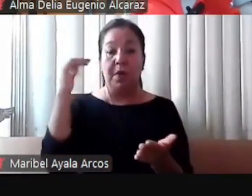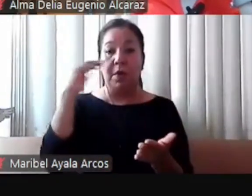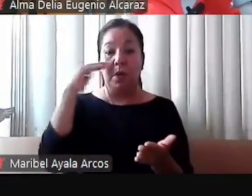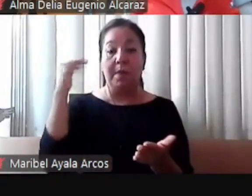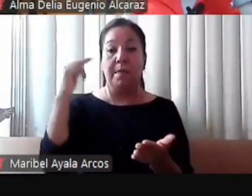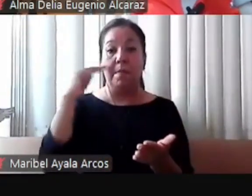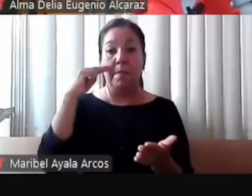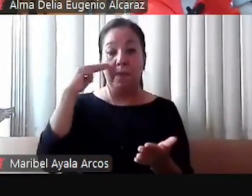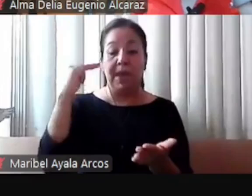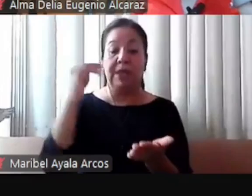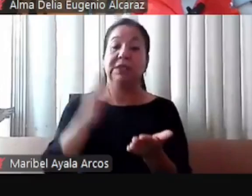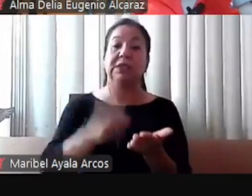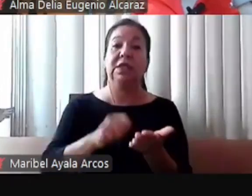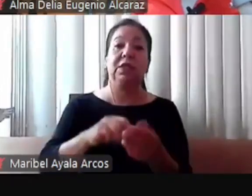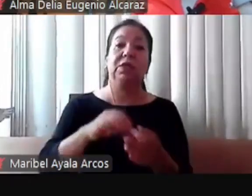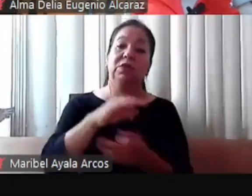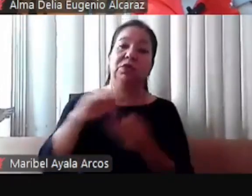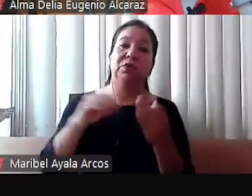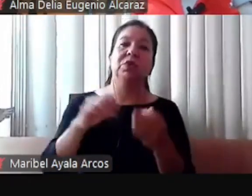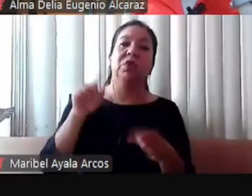aprobado por unanimidad de votos.